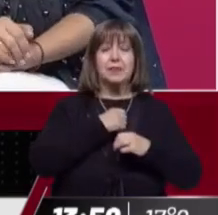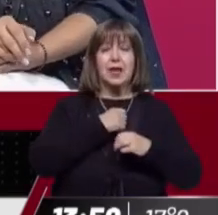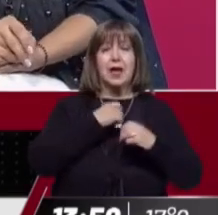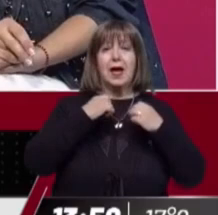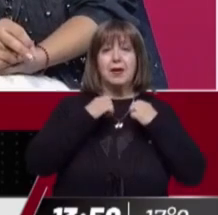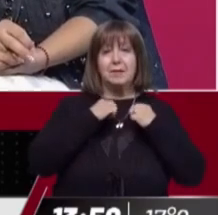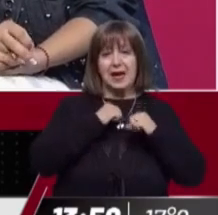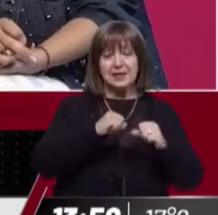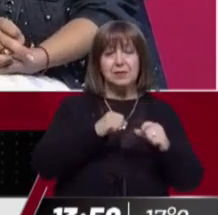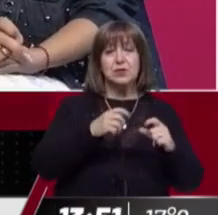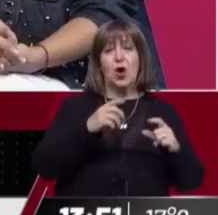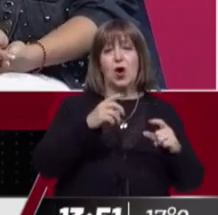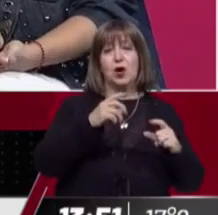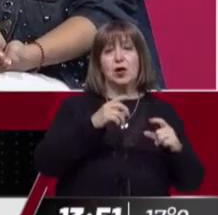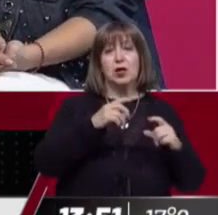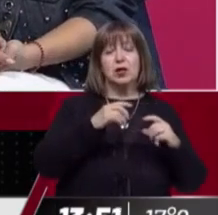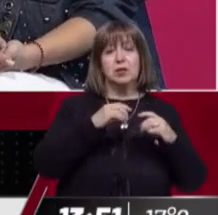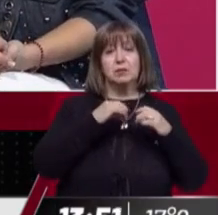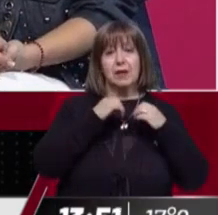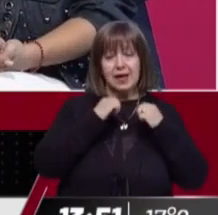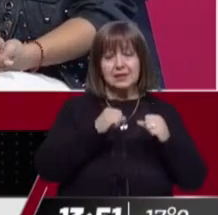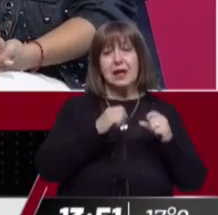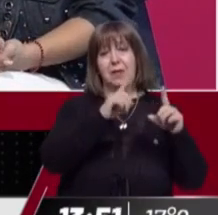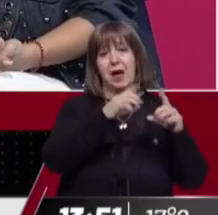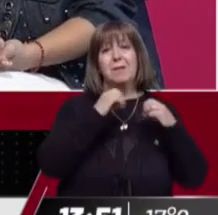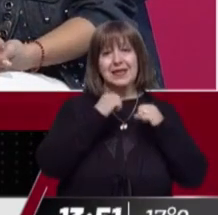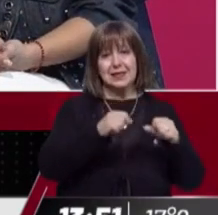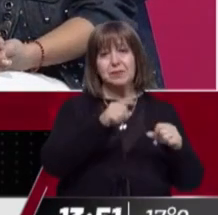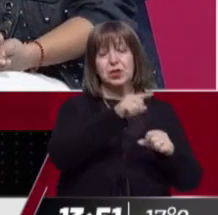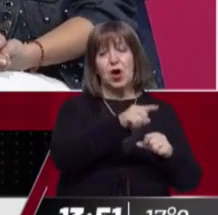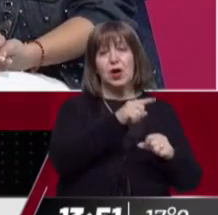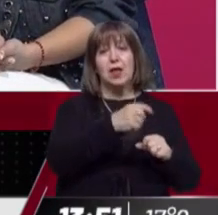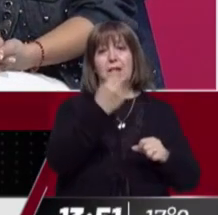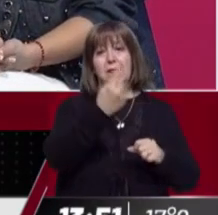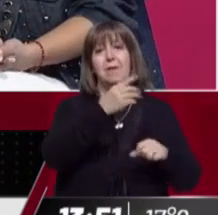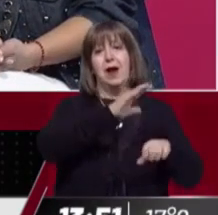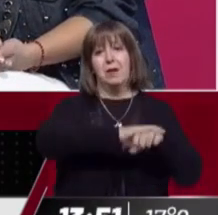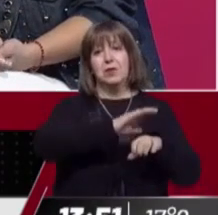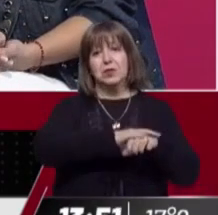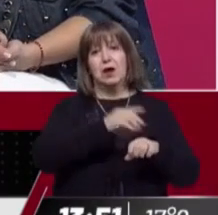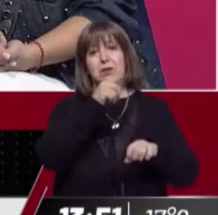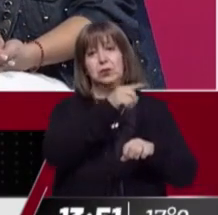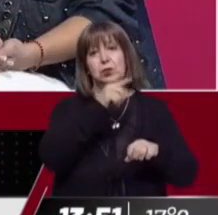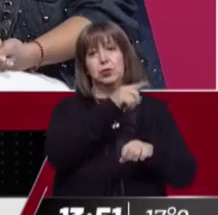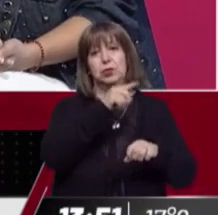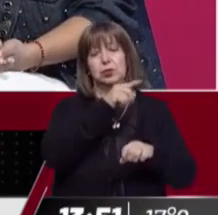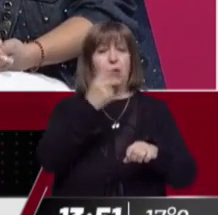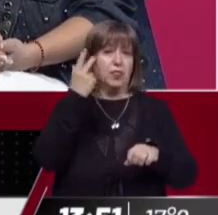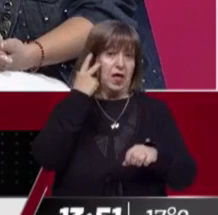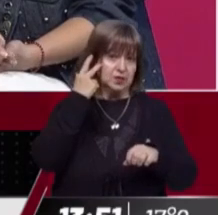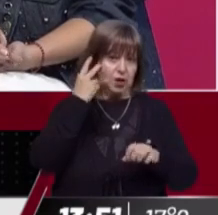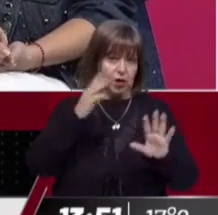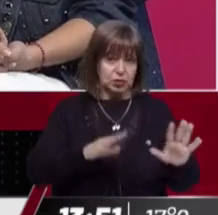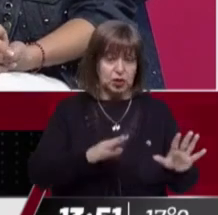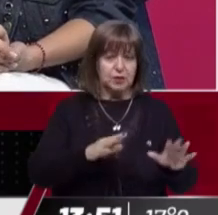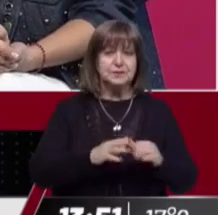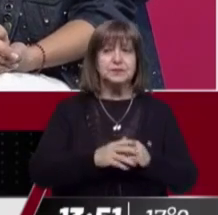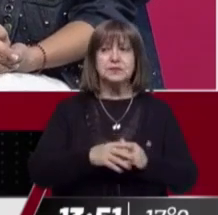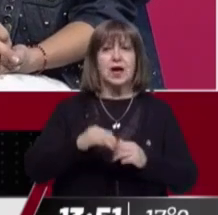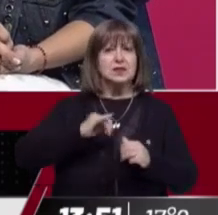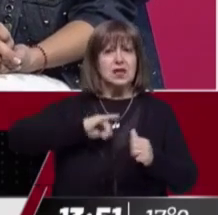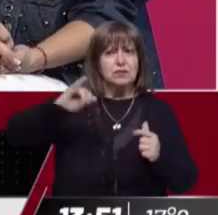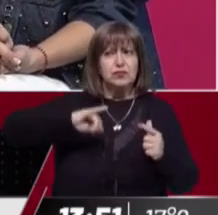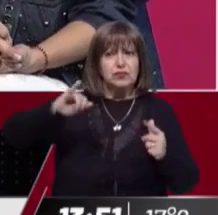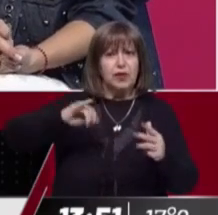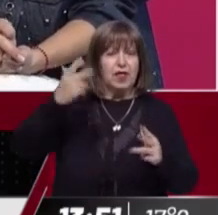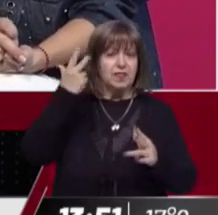se les dice a estas personas que trabajan en estos lugares, es el principal acusado por estos supuestos abusos. A ver, Oscar, tiene 18 denuncias